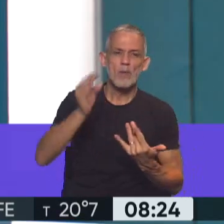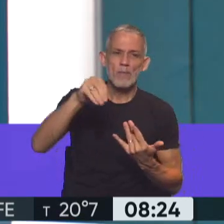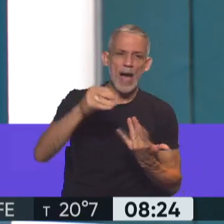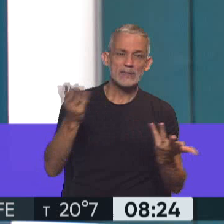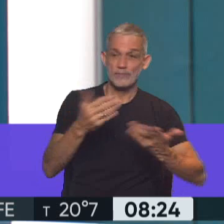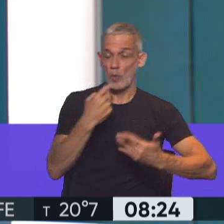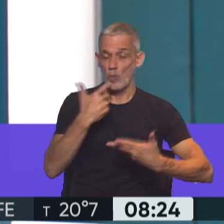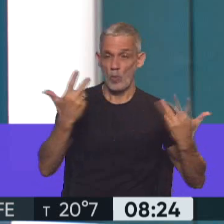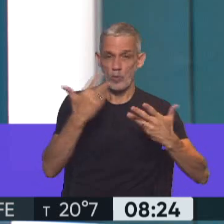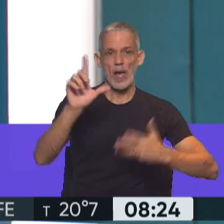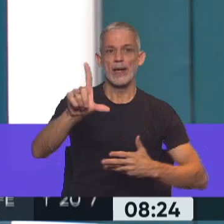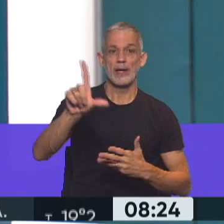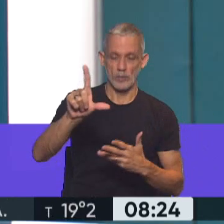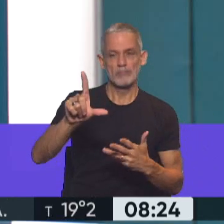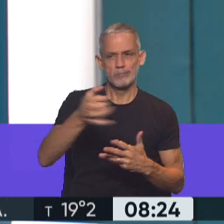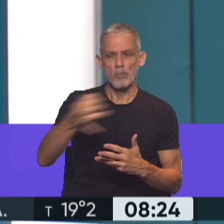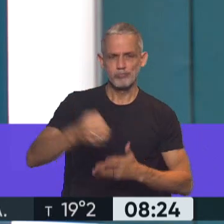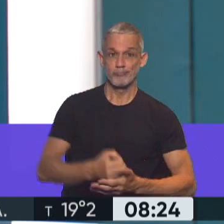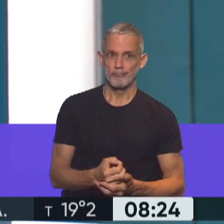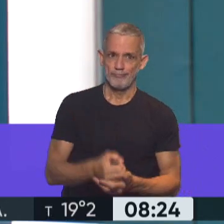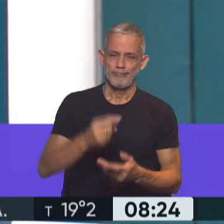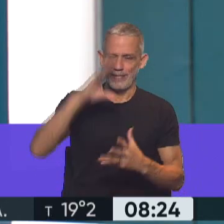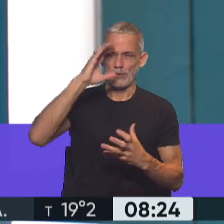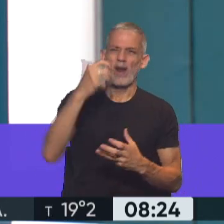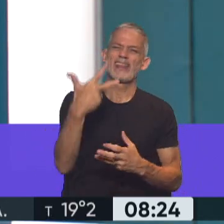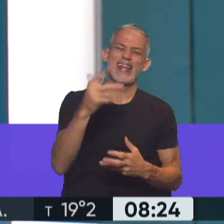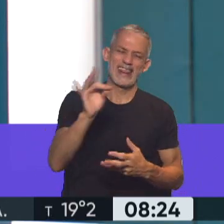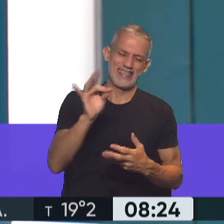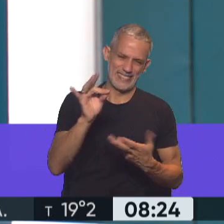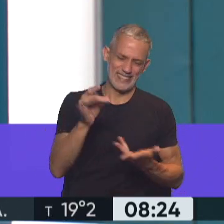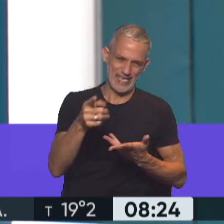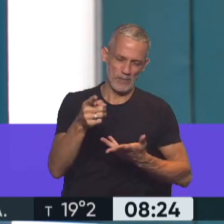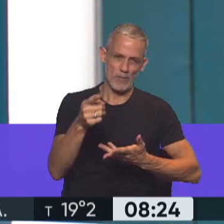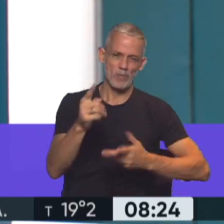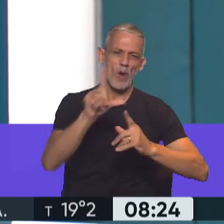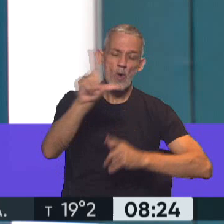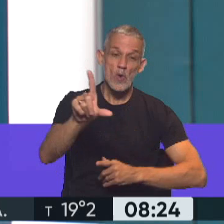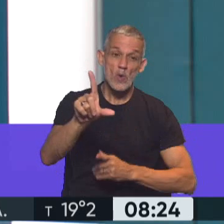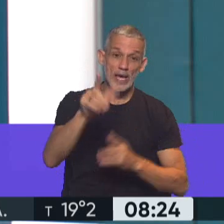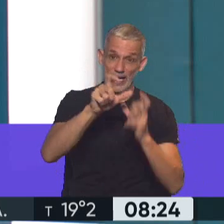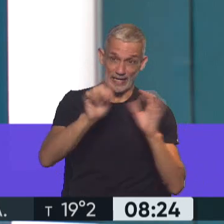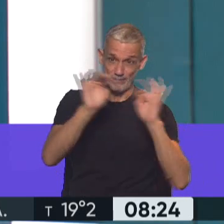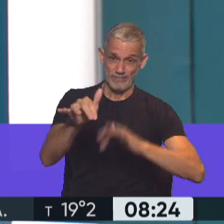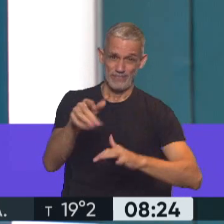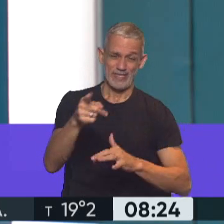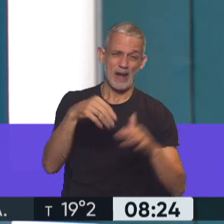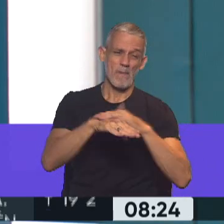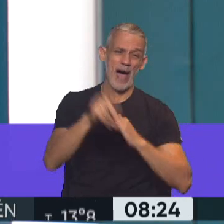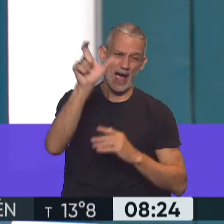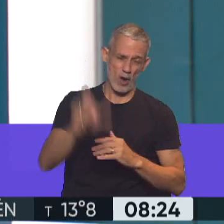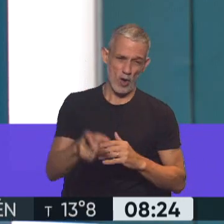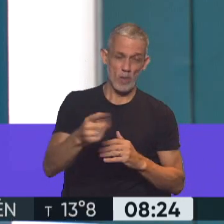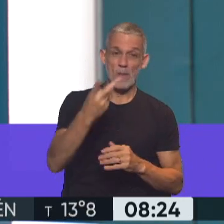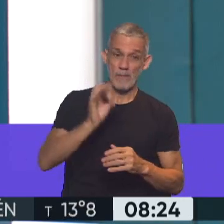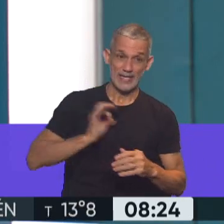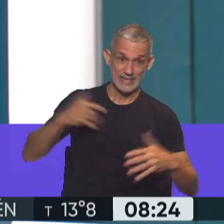todas estas dudas y el lunes efectivamente, por eso siempre se recuerda como el 3 de diciembre, porque fue ese lunes que la gente fue al banco. Te consulto porque a 20 años